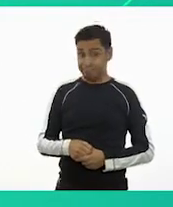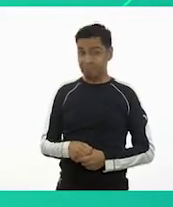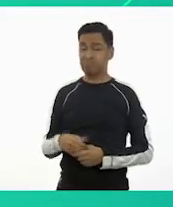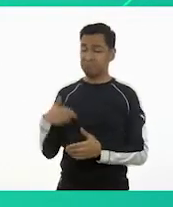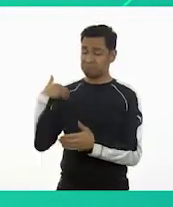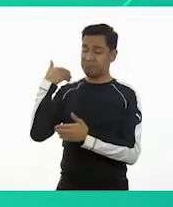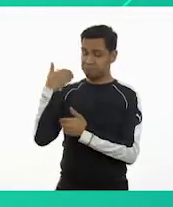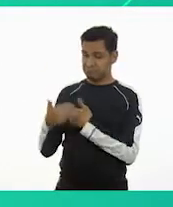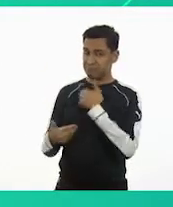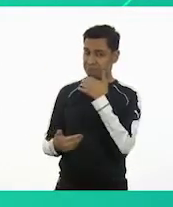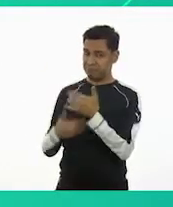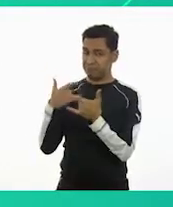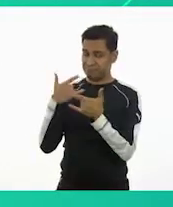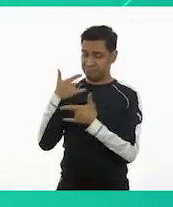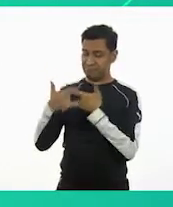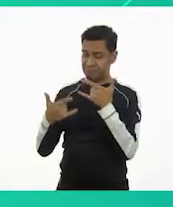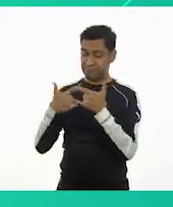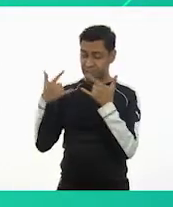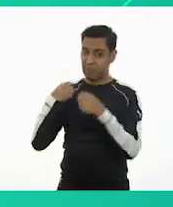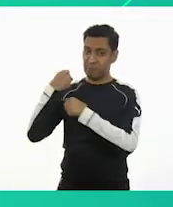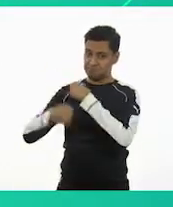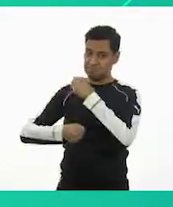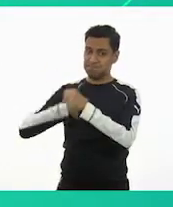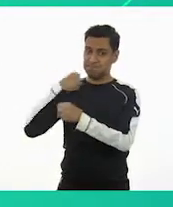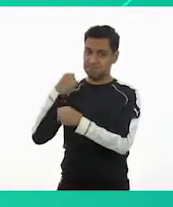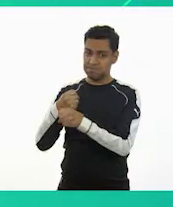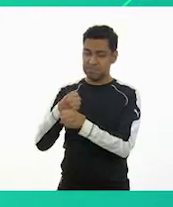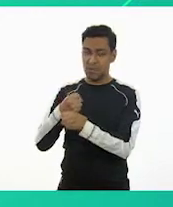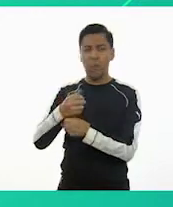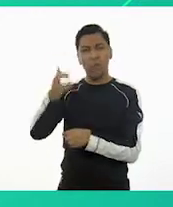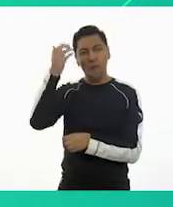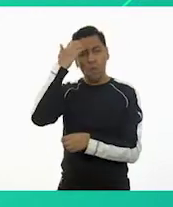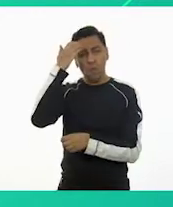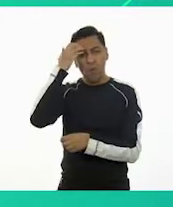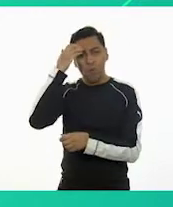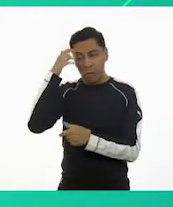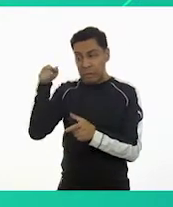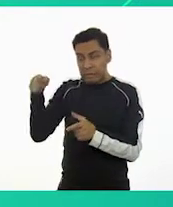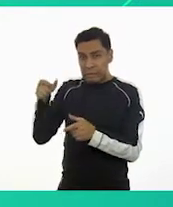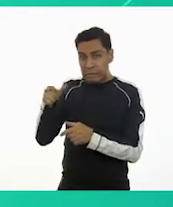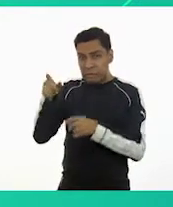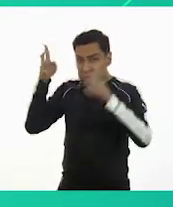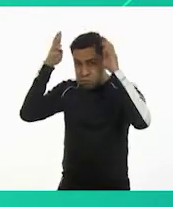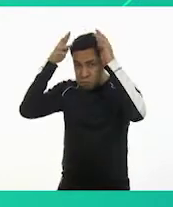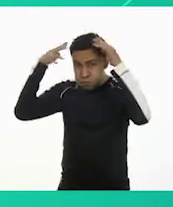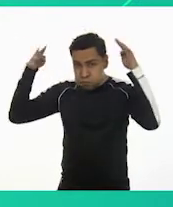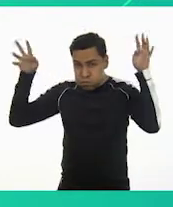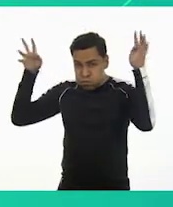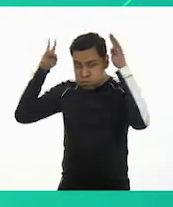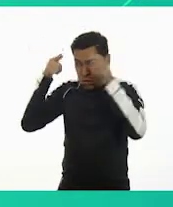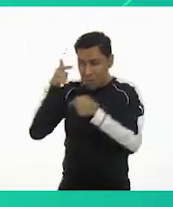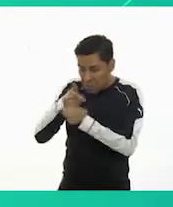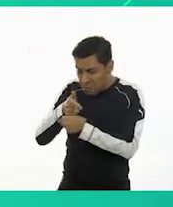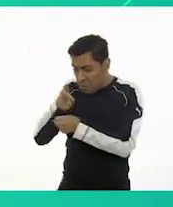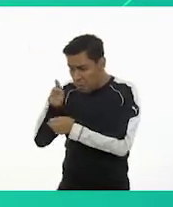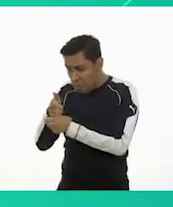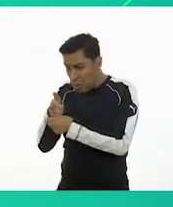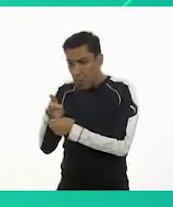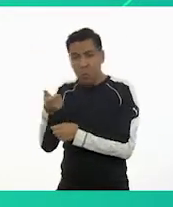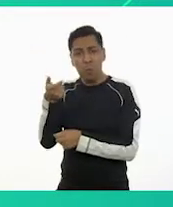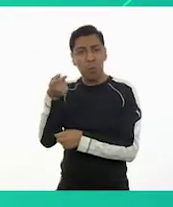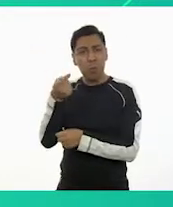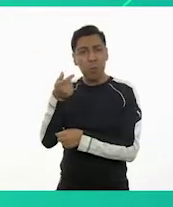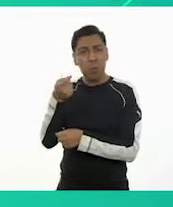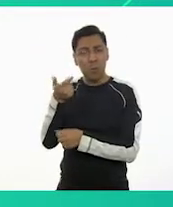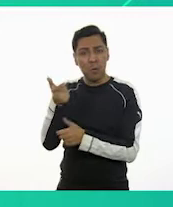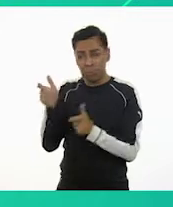través del paso de los años, pues como cada vez hay menos ajolotes en los canales, los peces que generalmente comían cuando eran pequeños